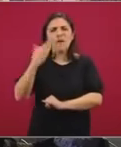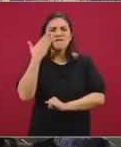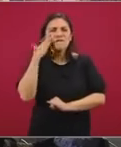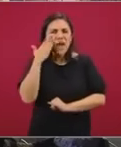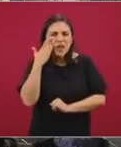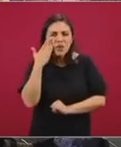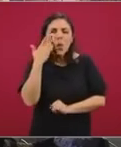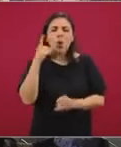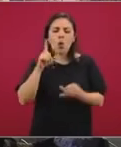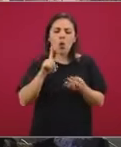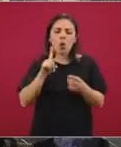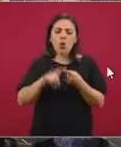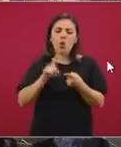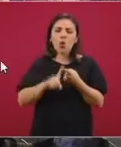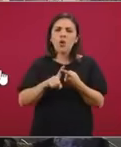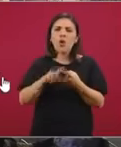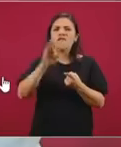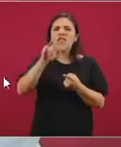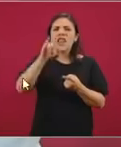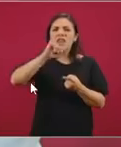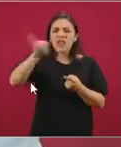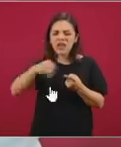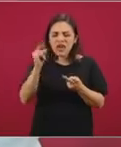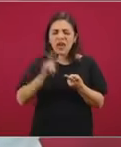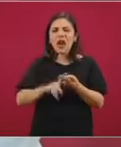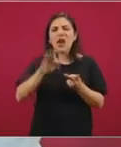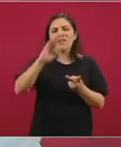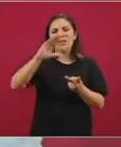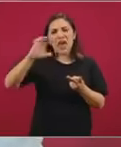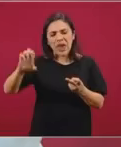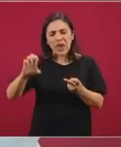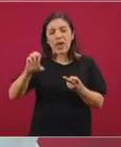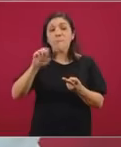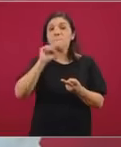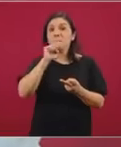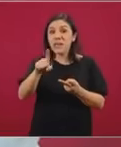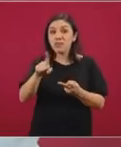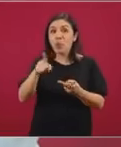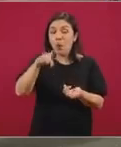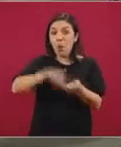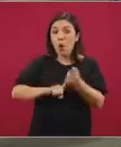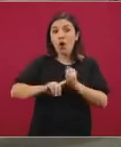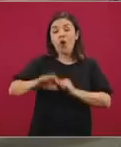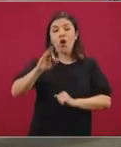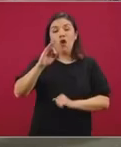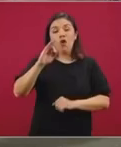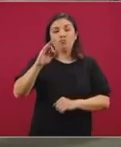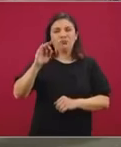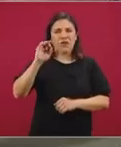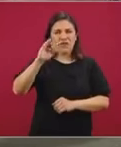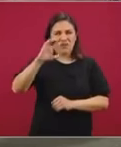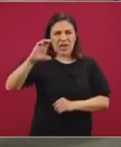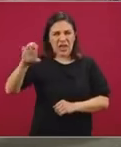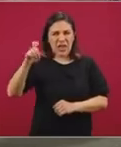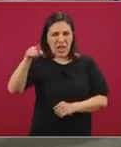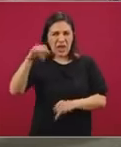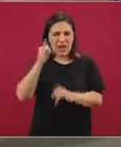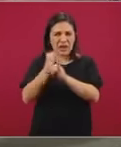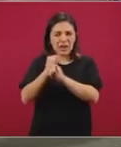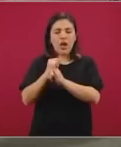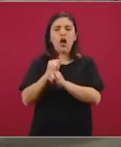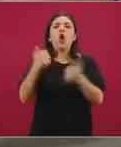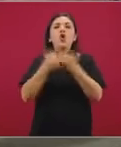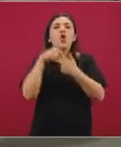Facebook, sobre todo de FILIC y del Fondo de Cultura, en el mismo portal del Fondo de Cultura, pueden contigua a